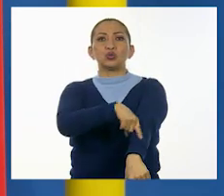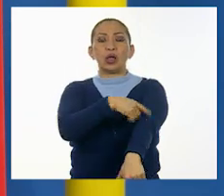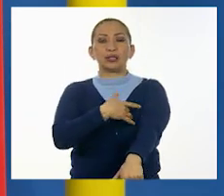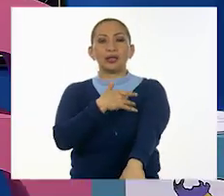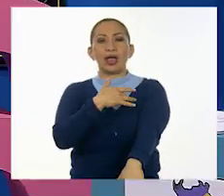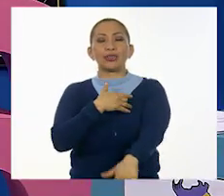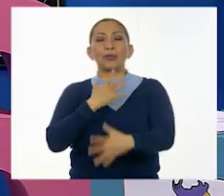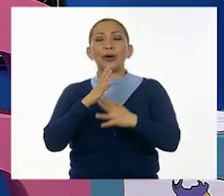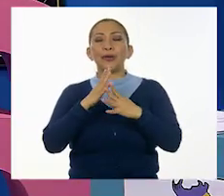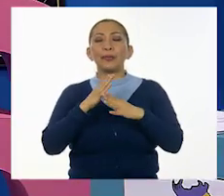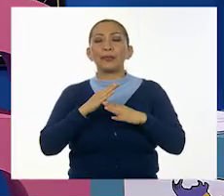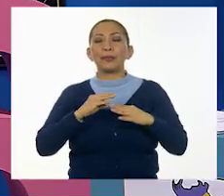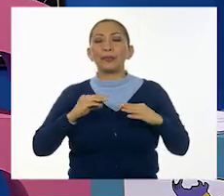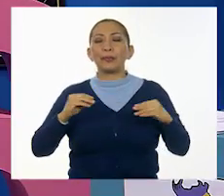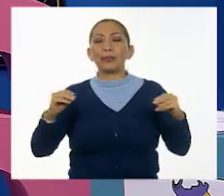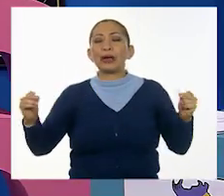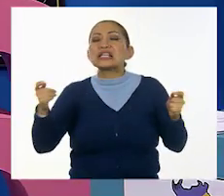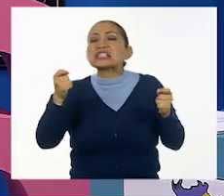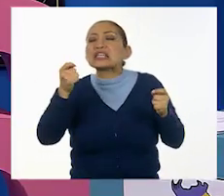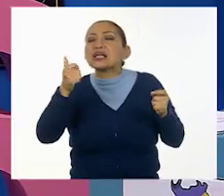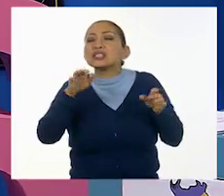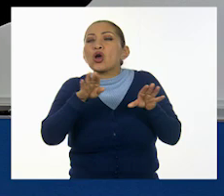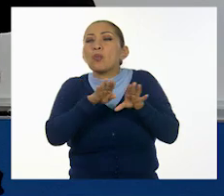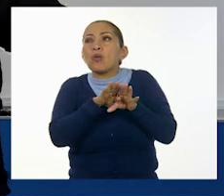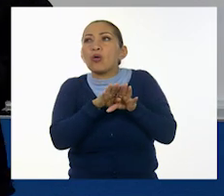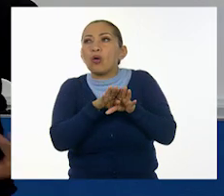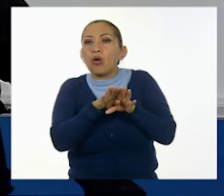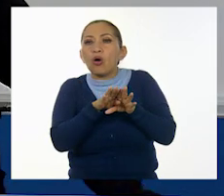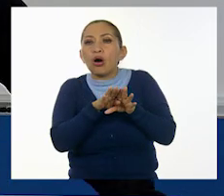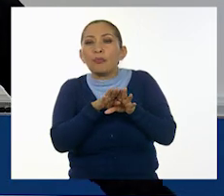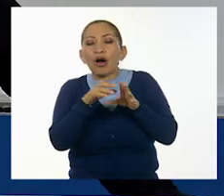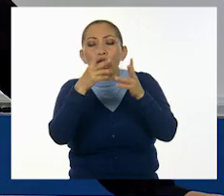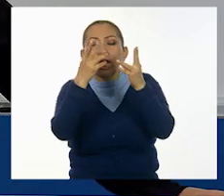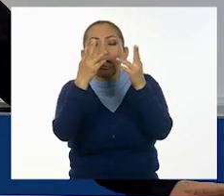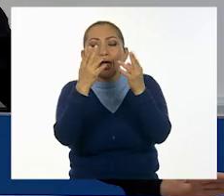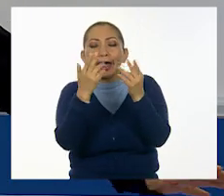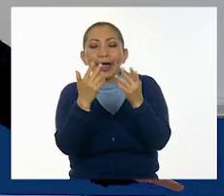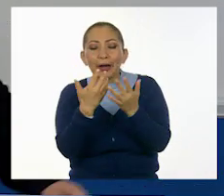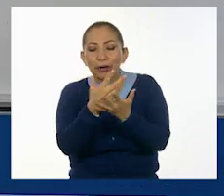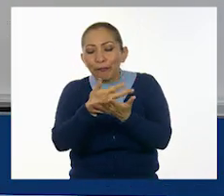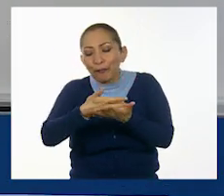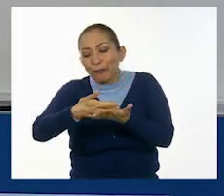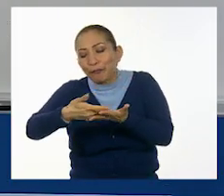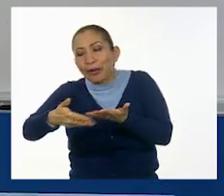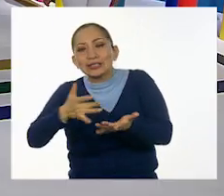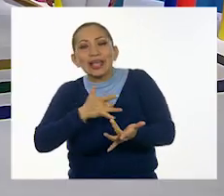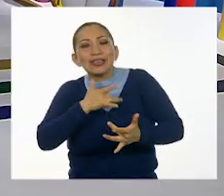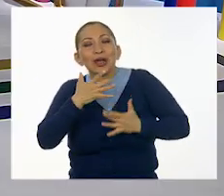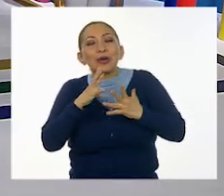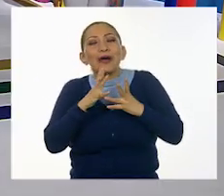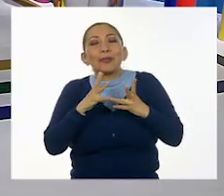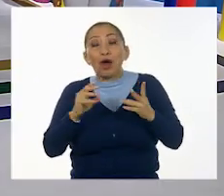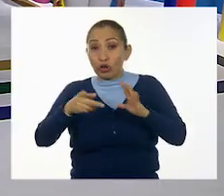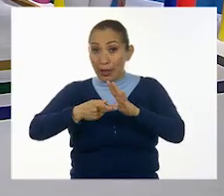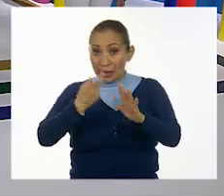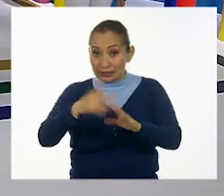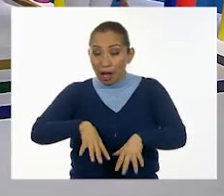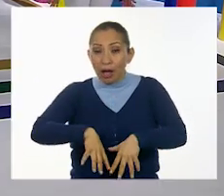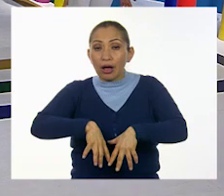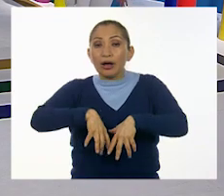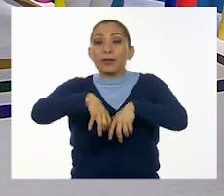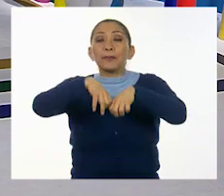Sentimos esta relajación, casi como si nos derritiéramos en el piso. Es la sensación que debemos de tener. Una vez más,